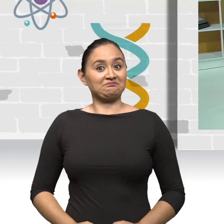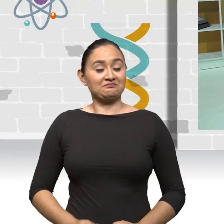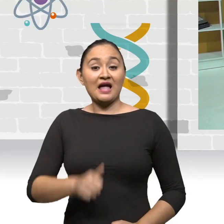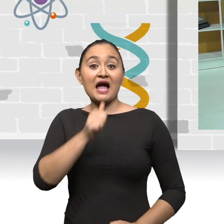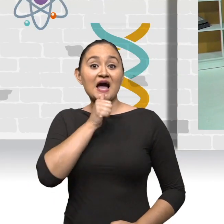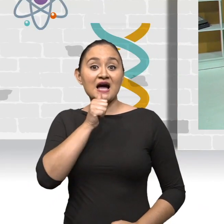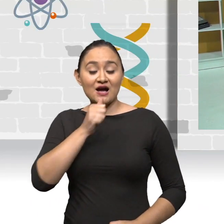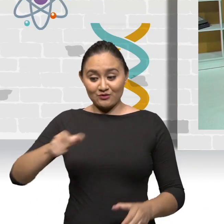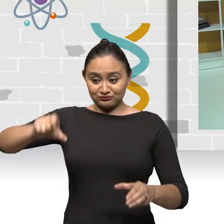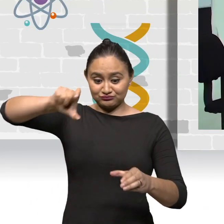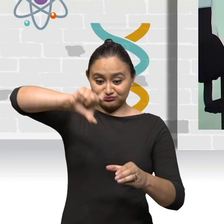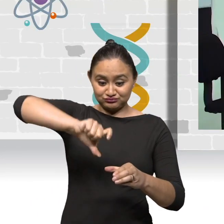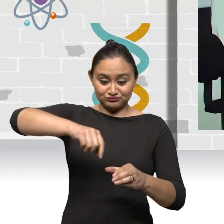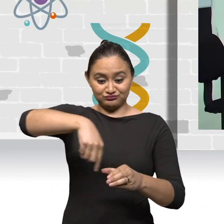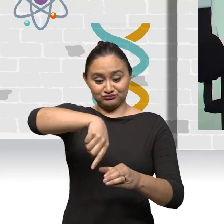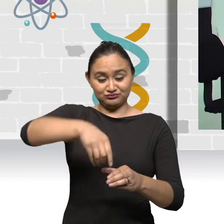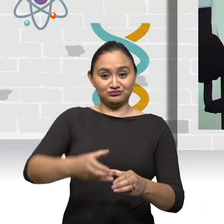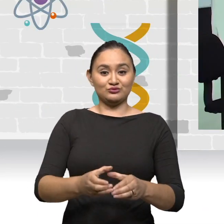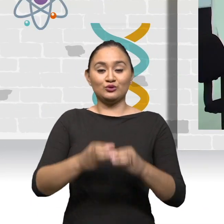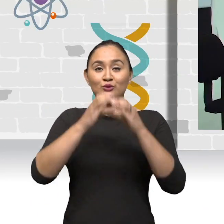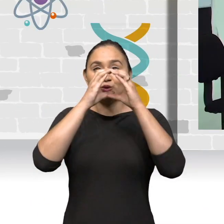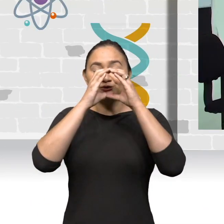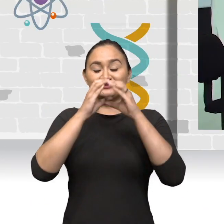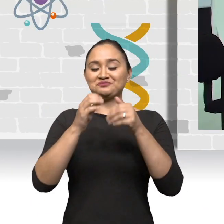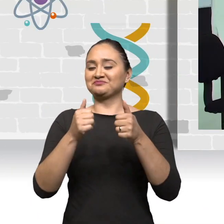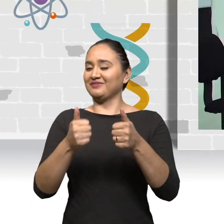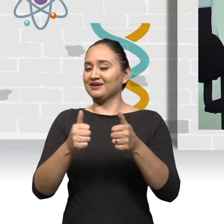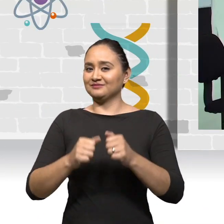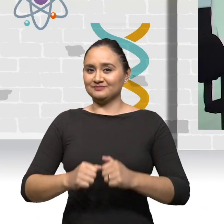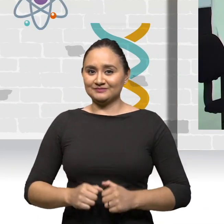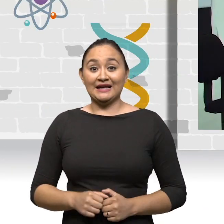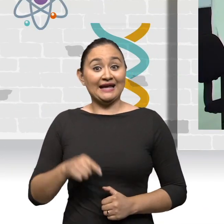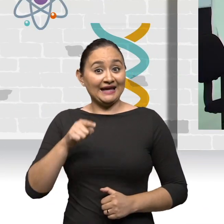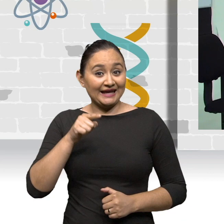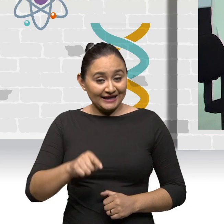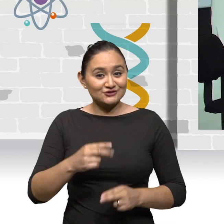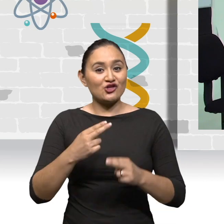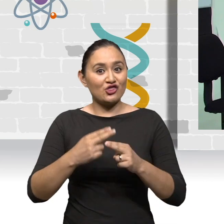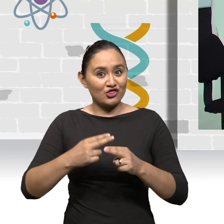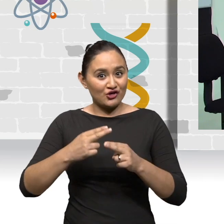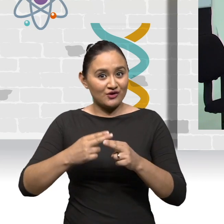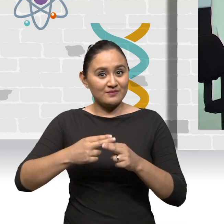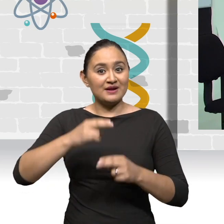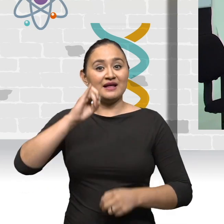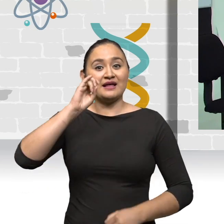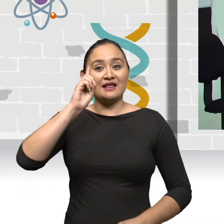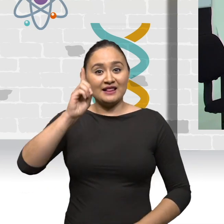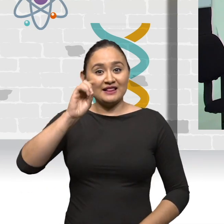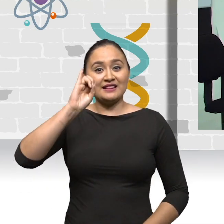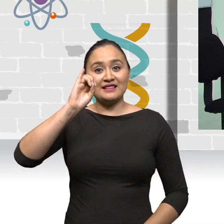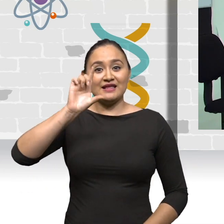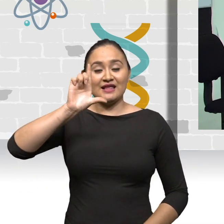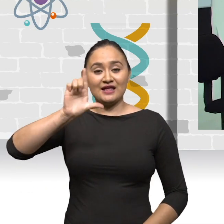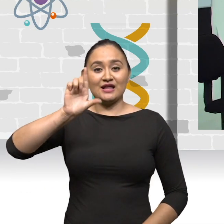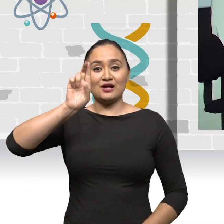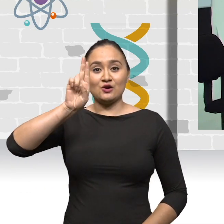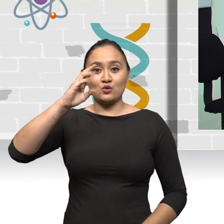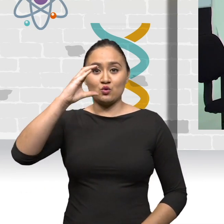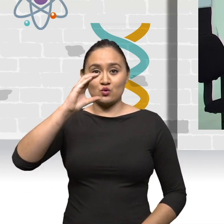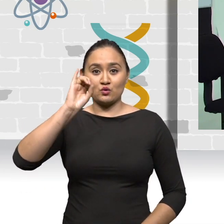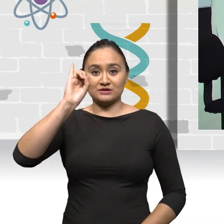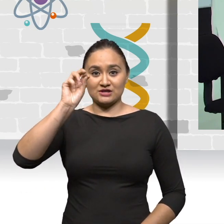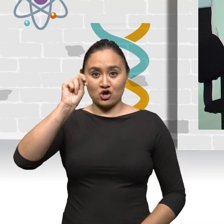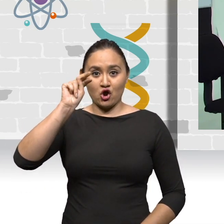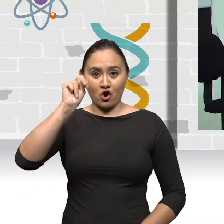Ahora está mucho mejor. Esto que acabo de hacer es un proceso de dilución. Tuve que agregar solvente para disminuir la